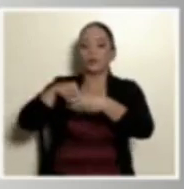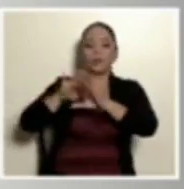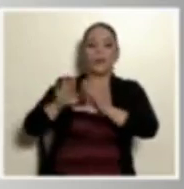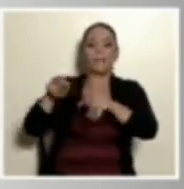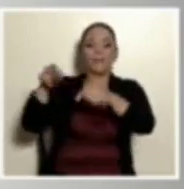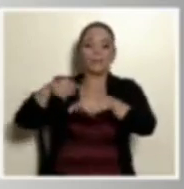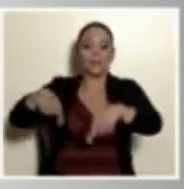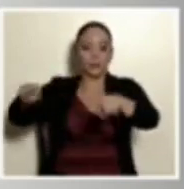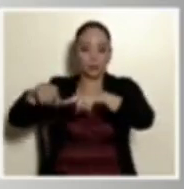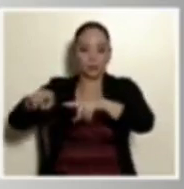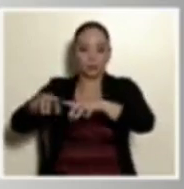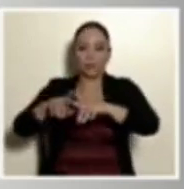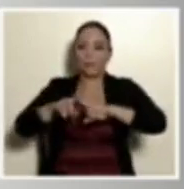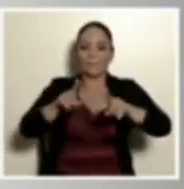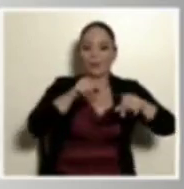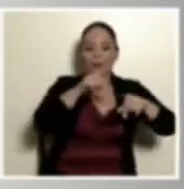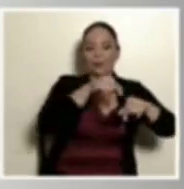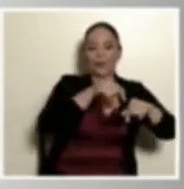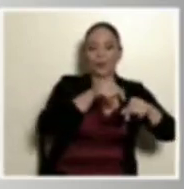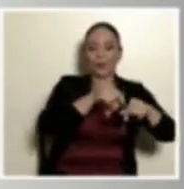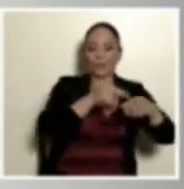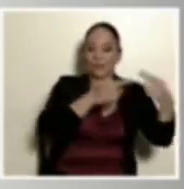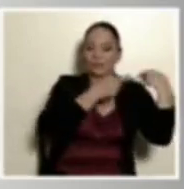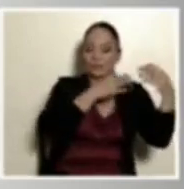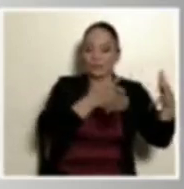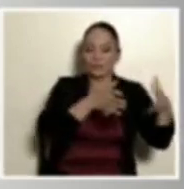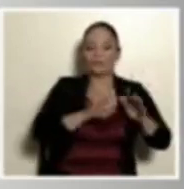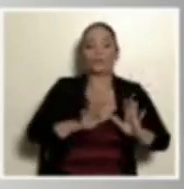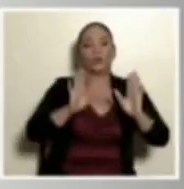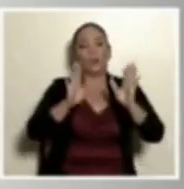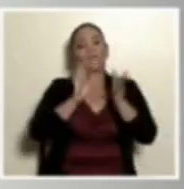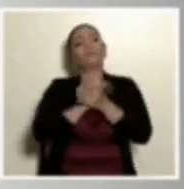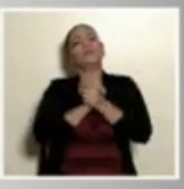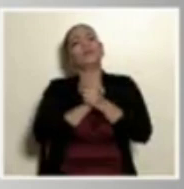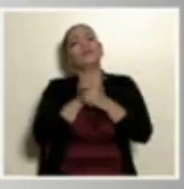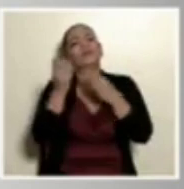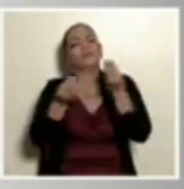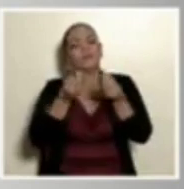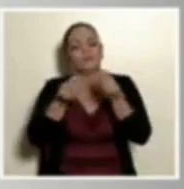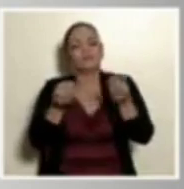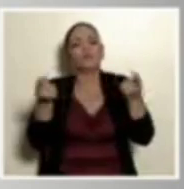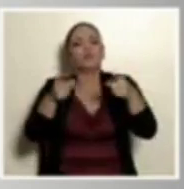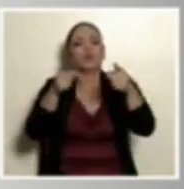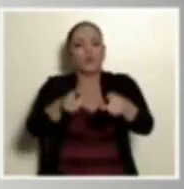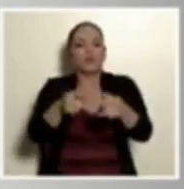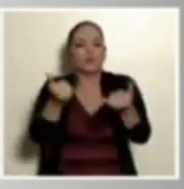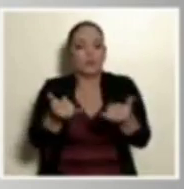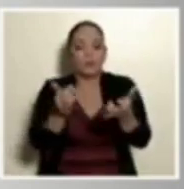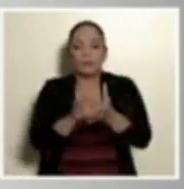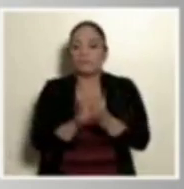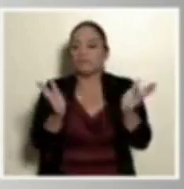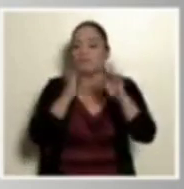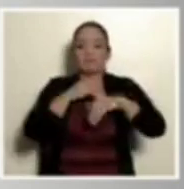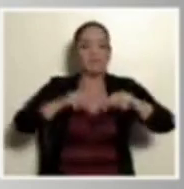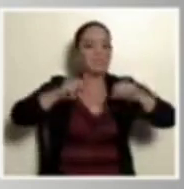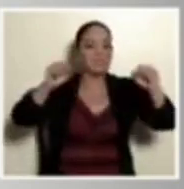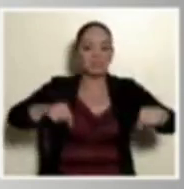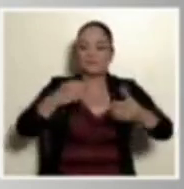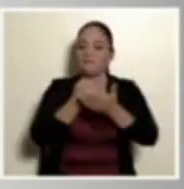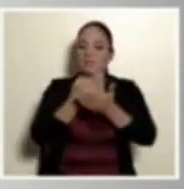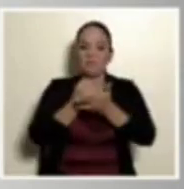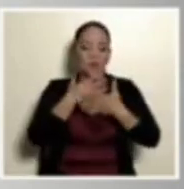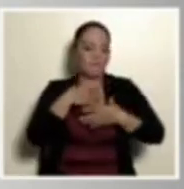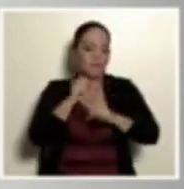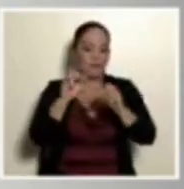gasto. ¿Qué consecuencias tenemos con esto? Pues al día de hoy no hay un sistema de información financiera